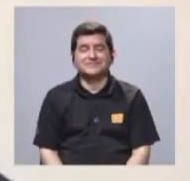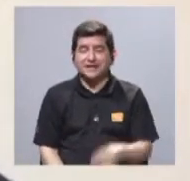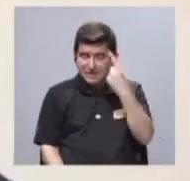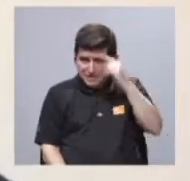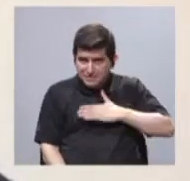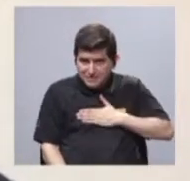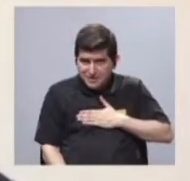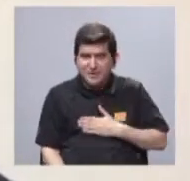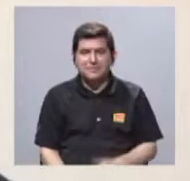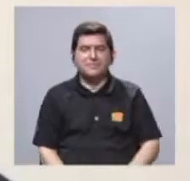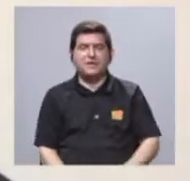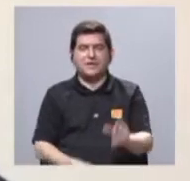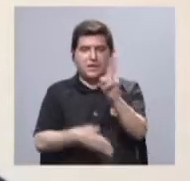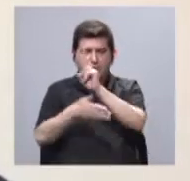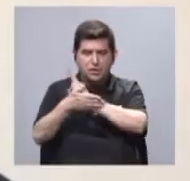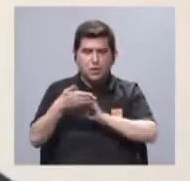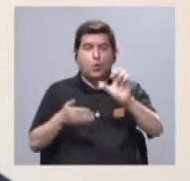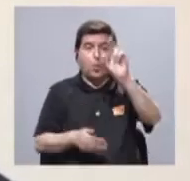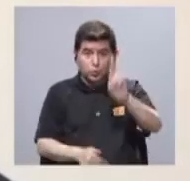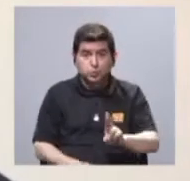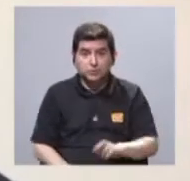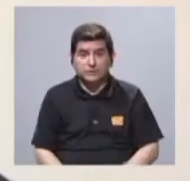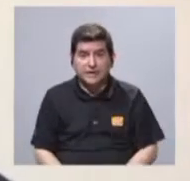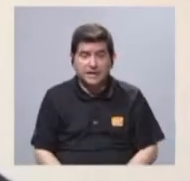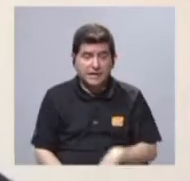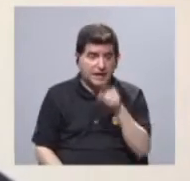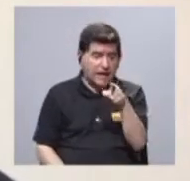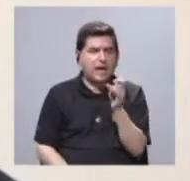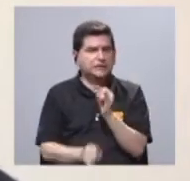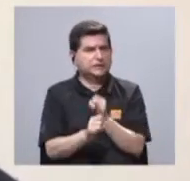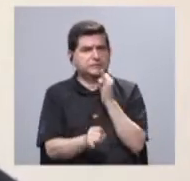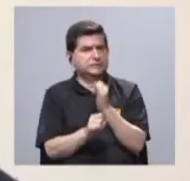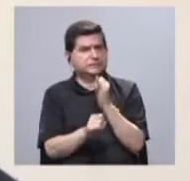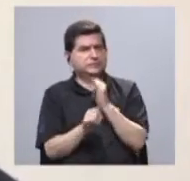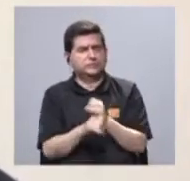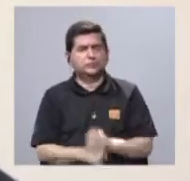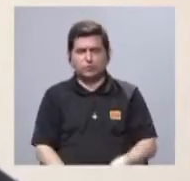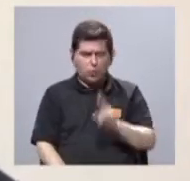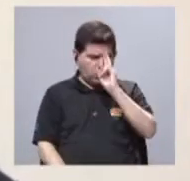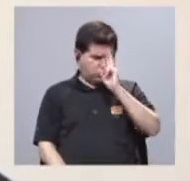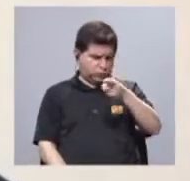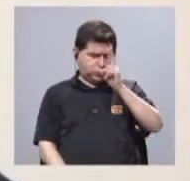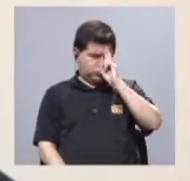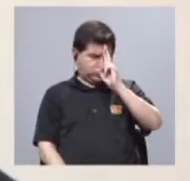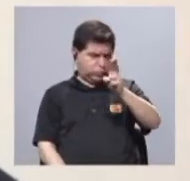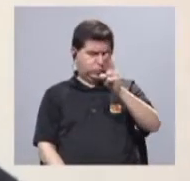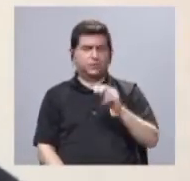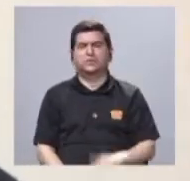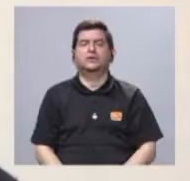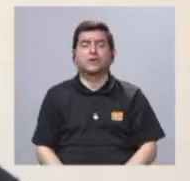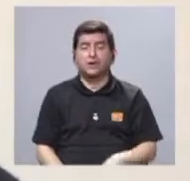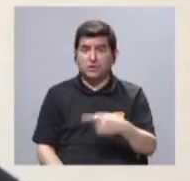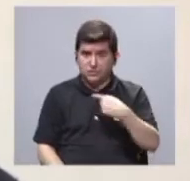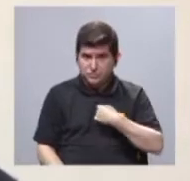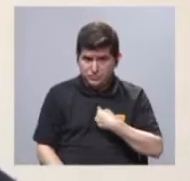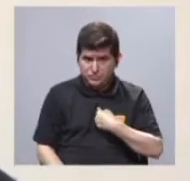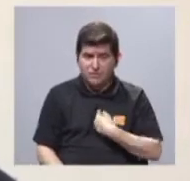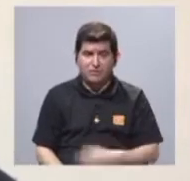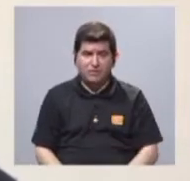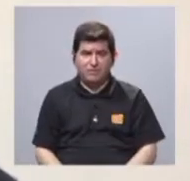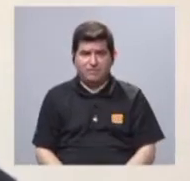Para mí la Universidad de Costa Rica es una institución de gran respeto, donde además